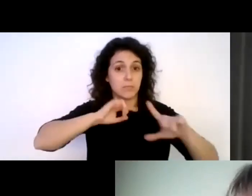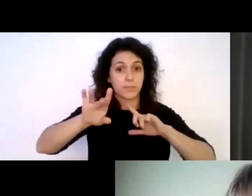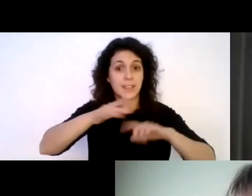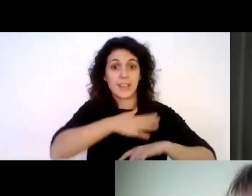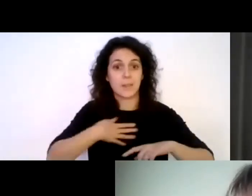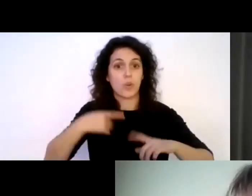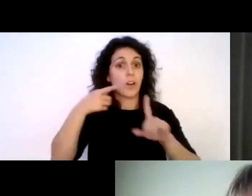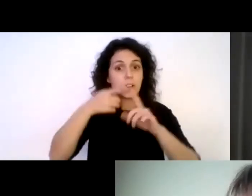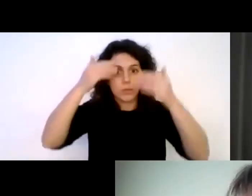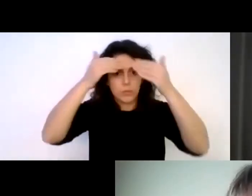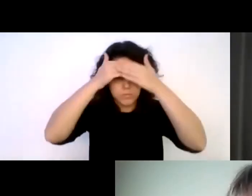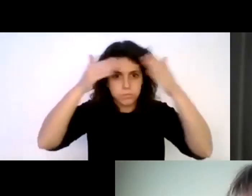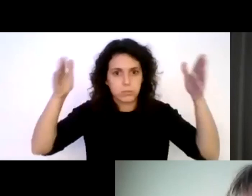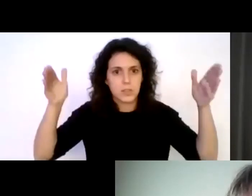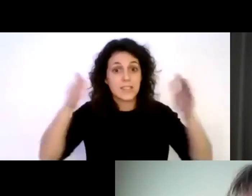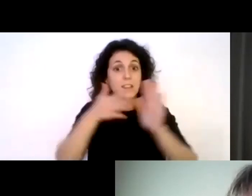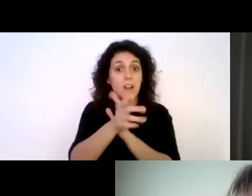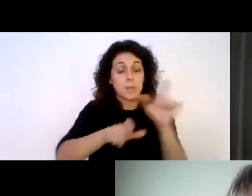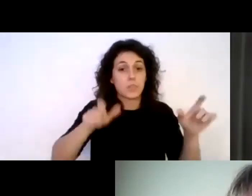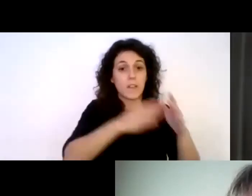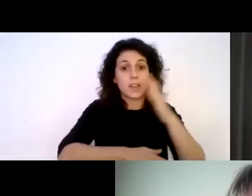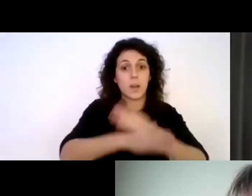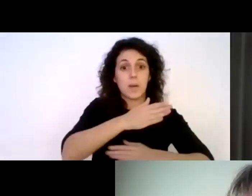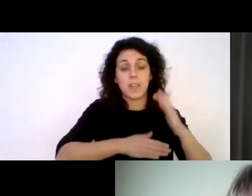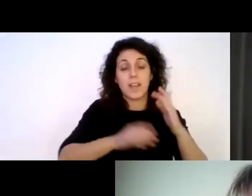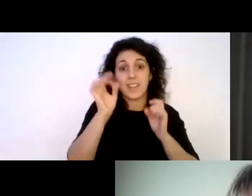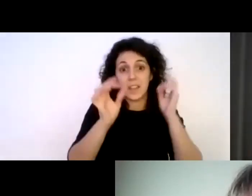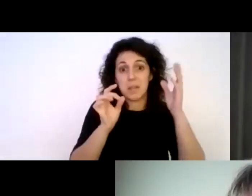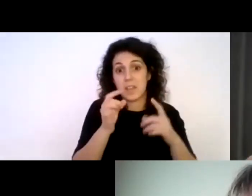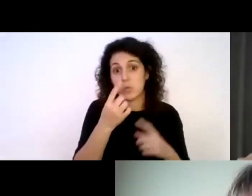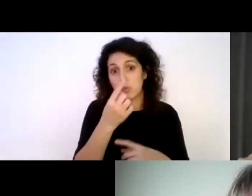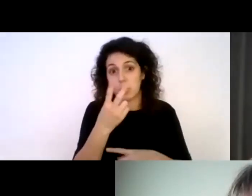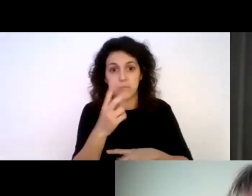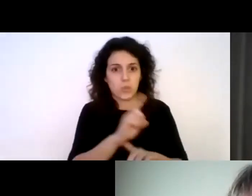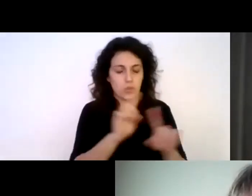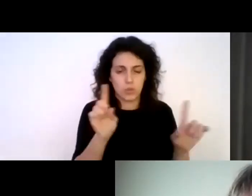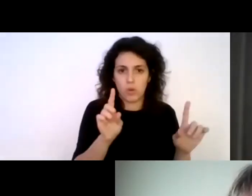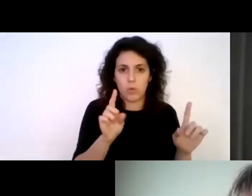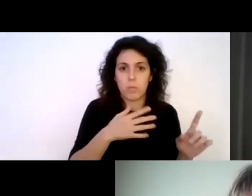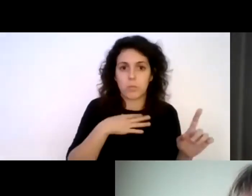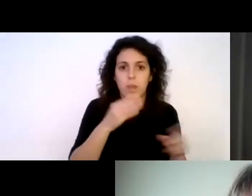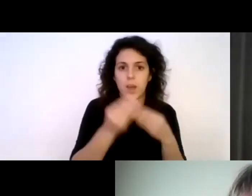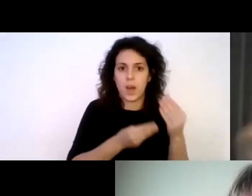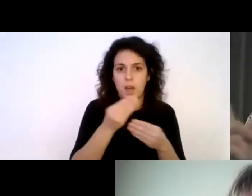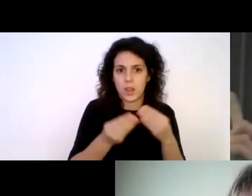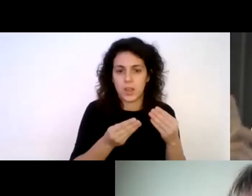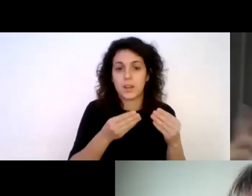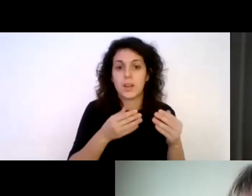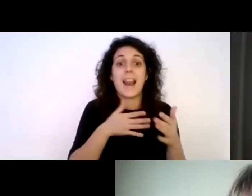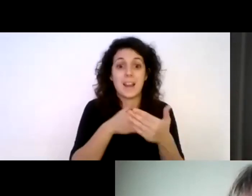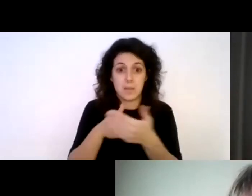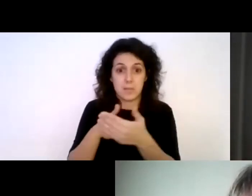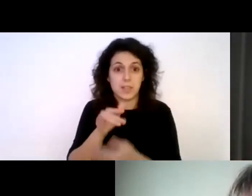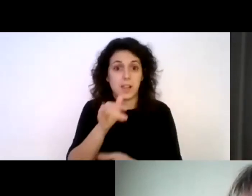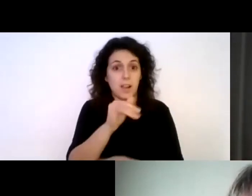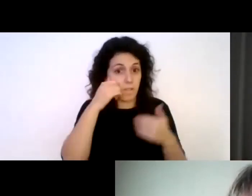No pensemos que la gente con discapacidad puede hacer solo una serie de cosas, sino que tienen límites, obviamente,